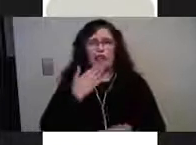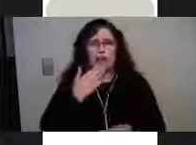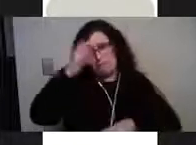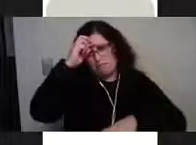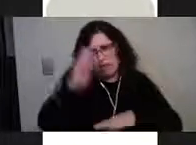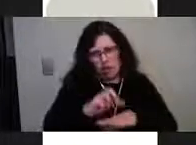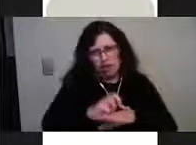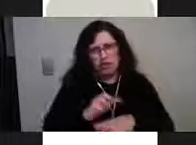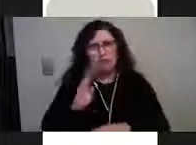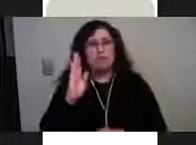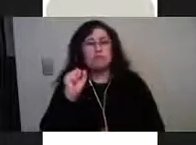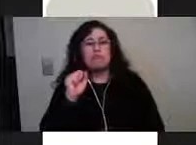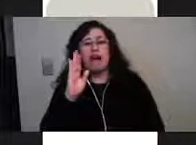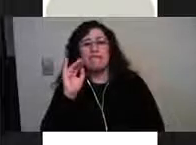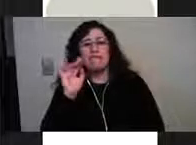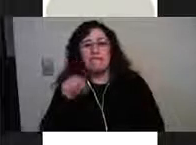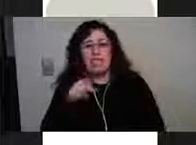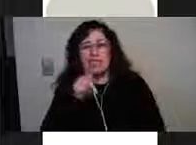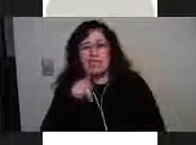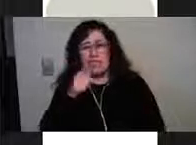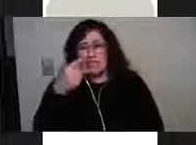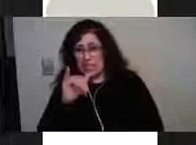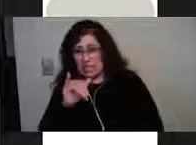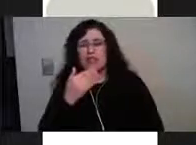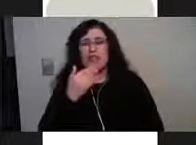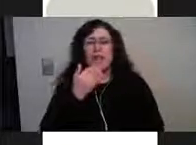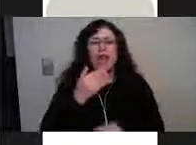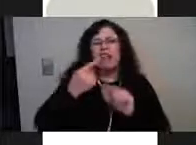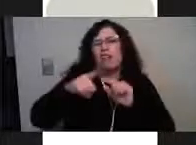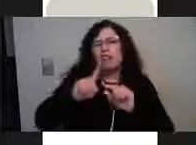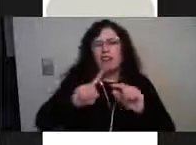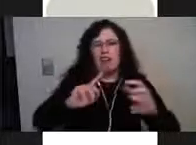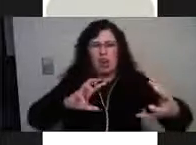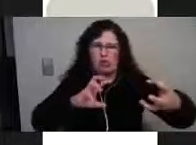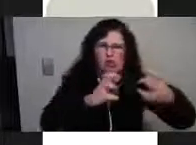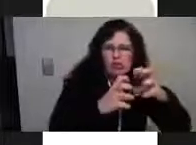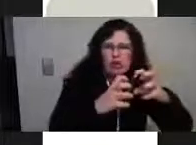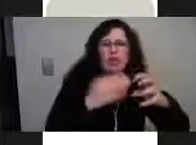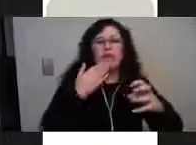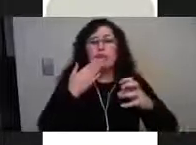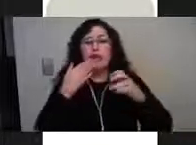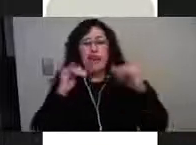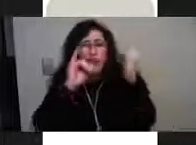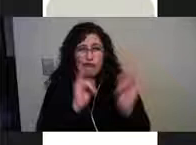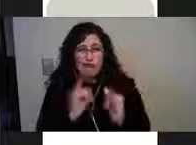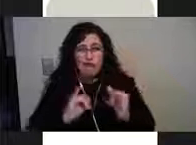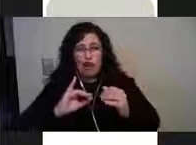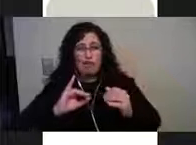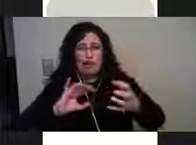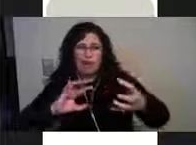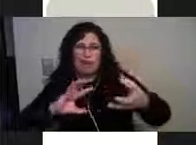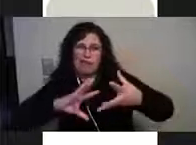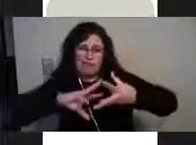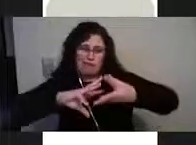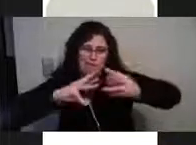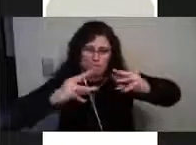Dolinsky, ¿cierto? Con frecuencia pueden producir contracturas ya o deformidades, especialmente cuando la espasticidad es tan